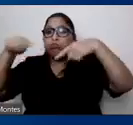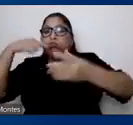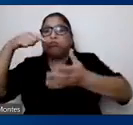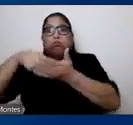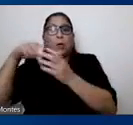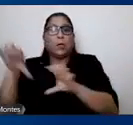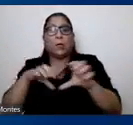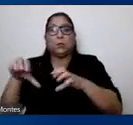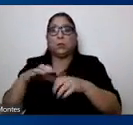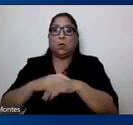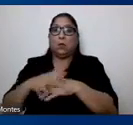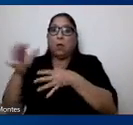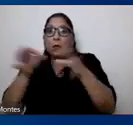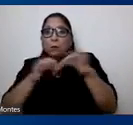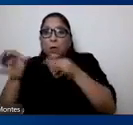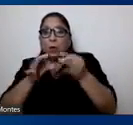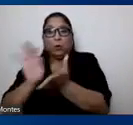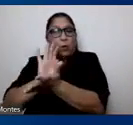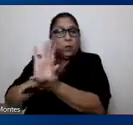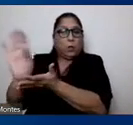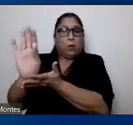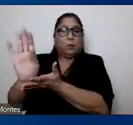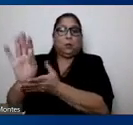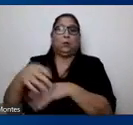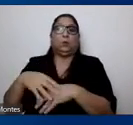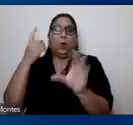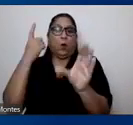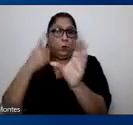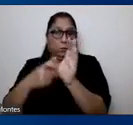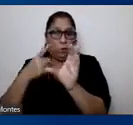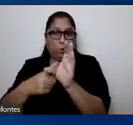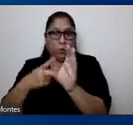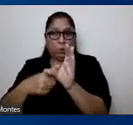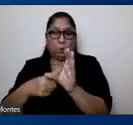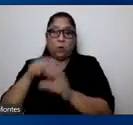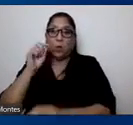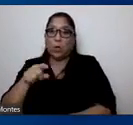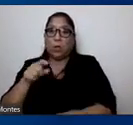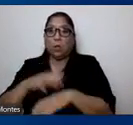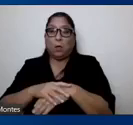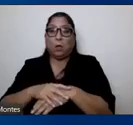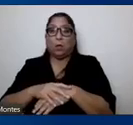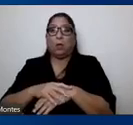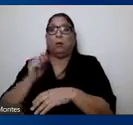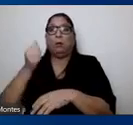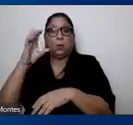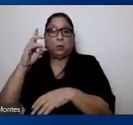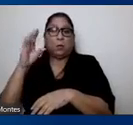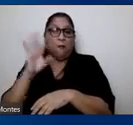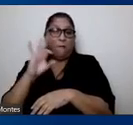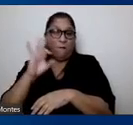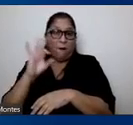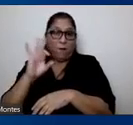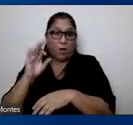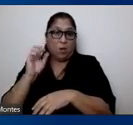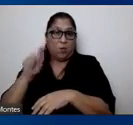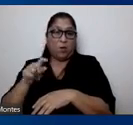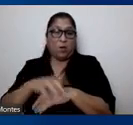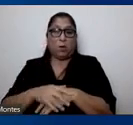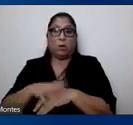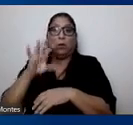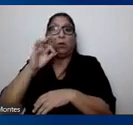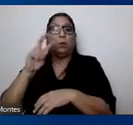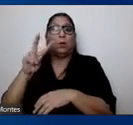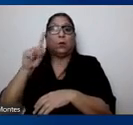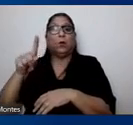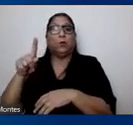realizaba de concientización y de rechazo a sus actividades, y que un 15 de febrero del año 92 pues terminó en un desenlace